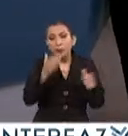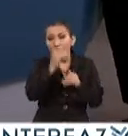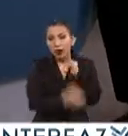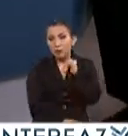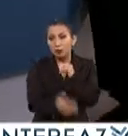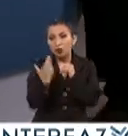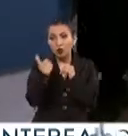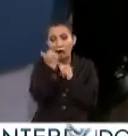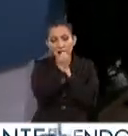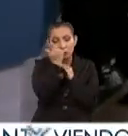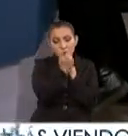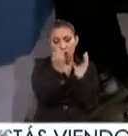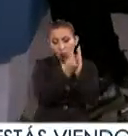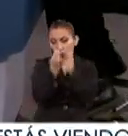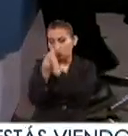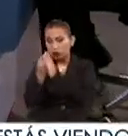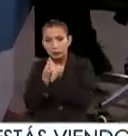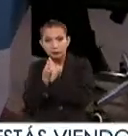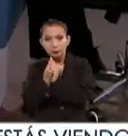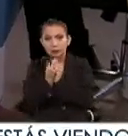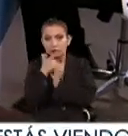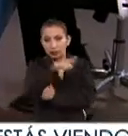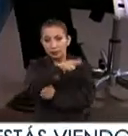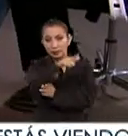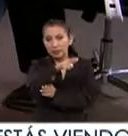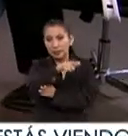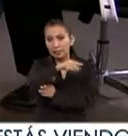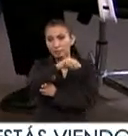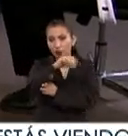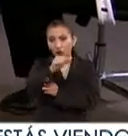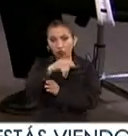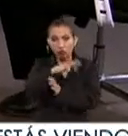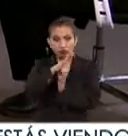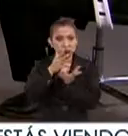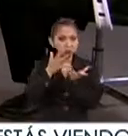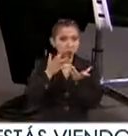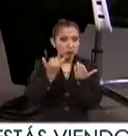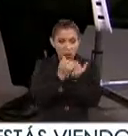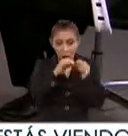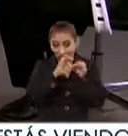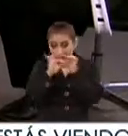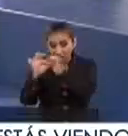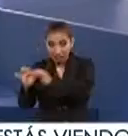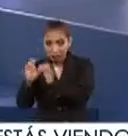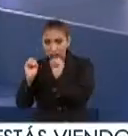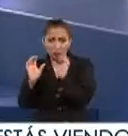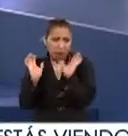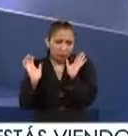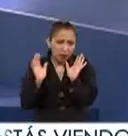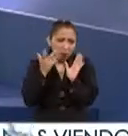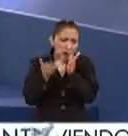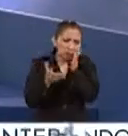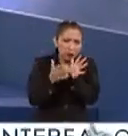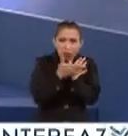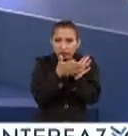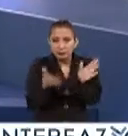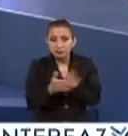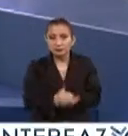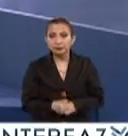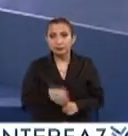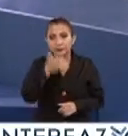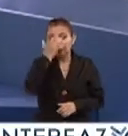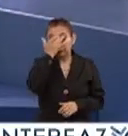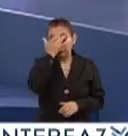terminar un alumno este tipo de MOOCs, estos 17 MOOCs? Supongo que no todos son del mismo periodicidad, pero más o menos debe haber alguna regla.